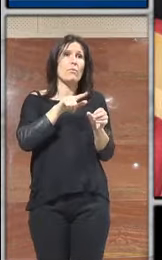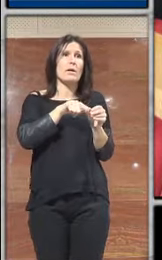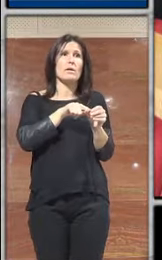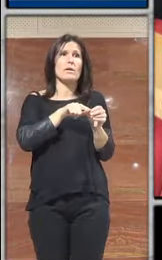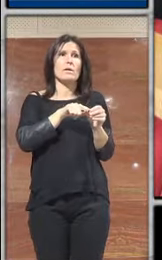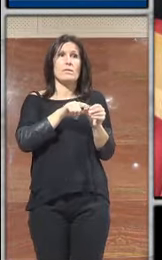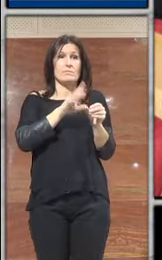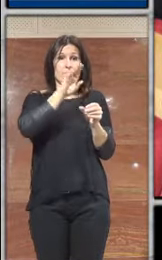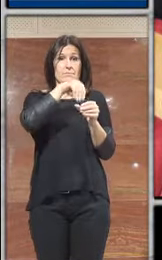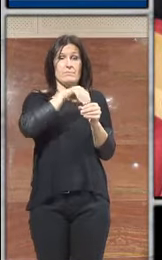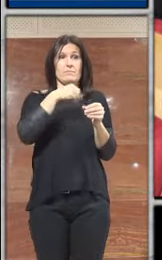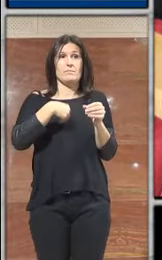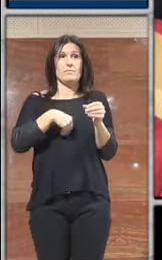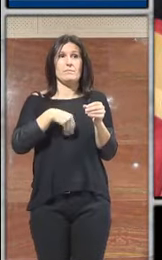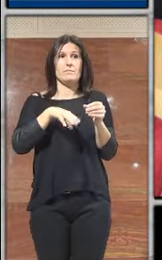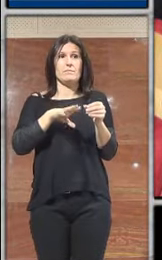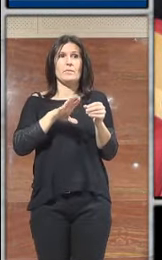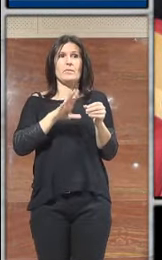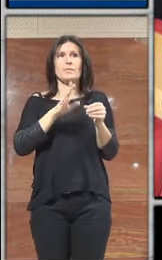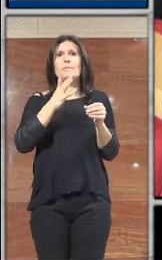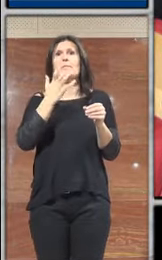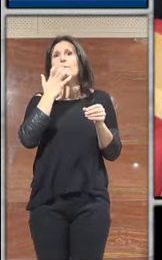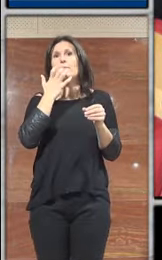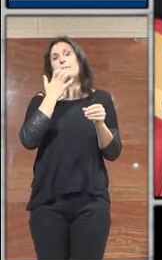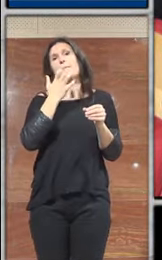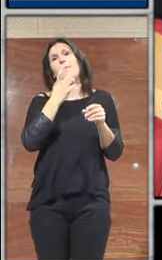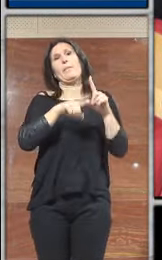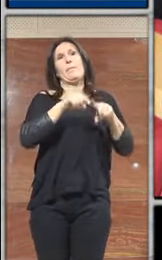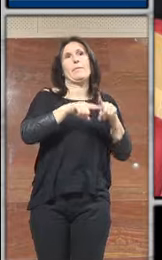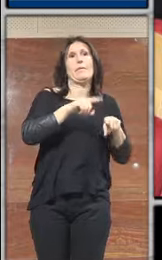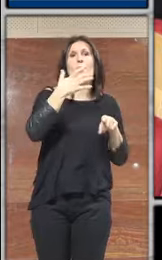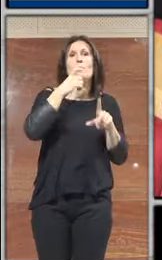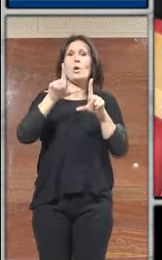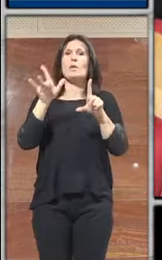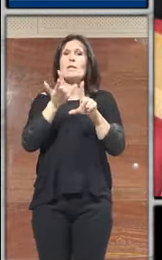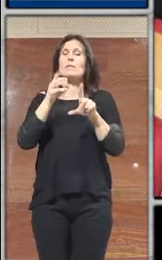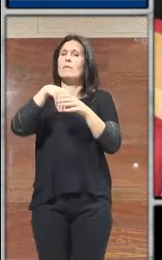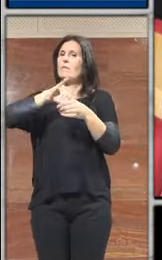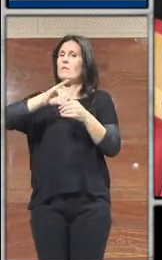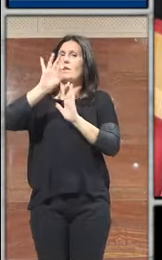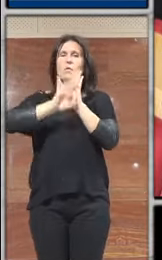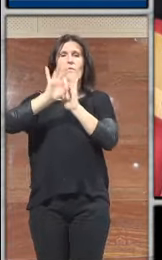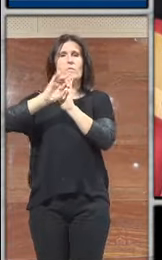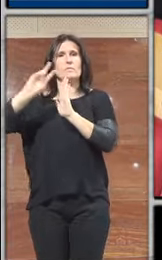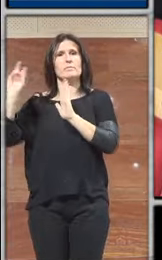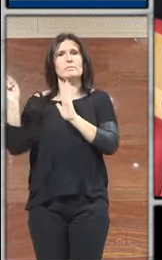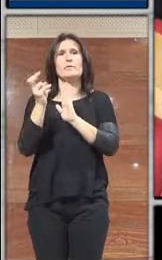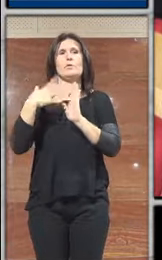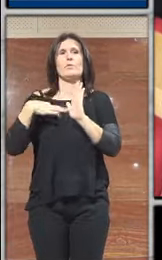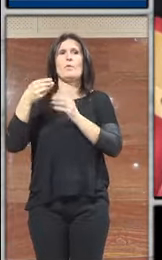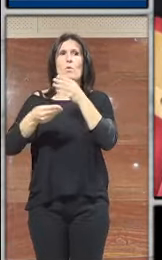teléfono. Pero, por ejemplo, las tabletas ya llevan todas las funciones en software, entonces se podrían manejar.